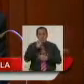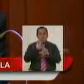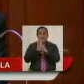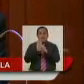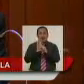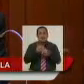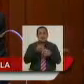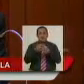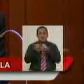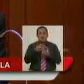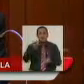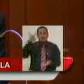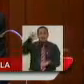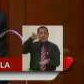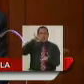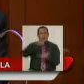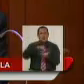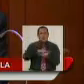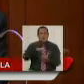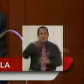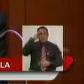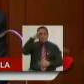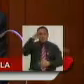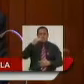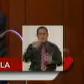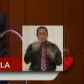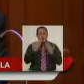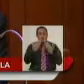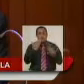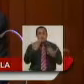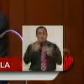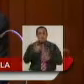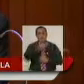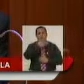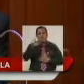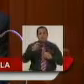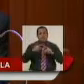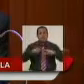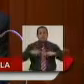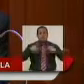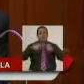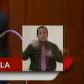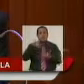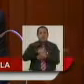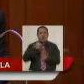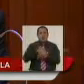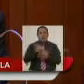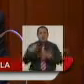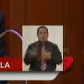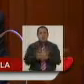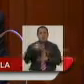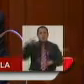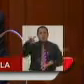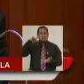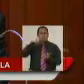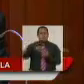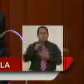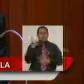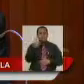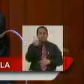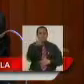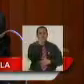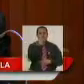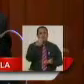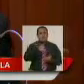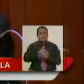anuncio que la aviación policial se modernizará e incrementará su flota de aviones y helicópteros hasta en 5 nuevos